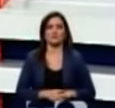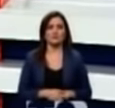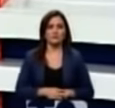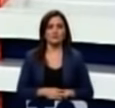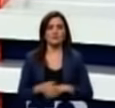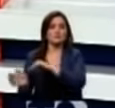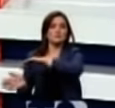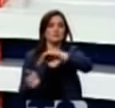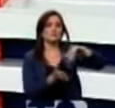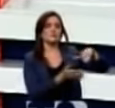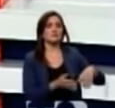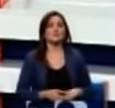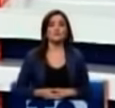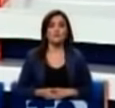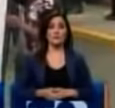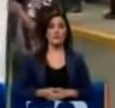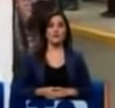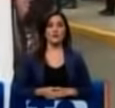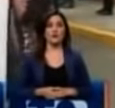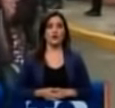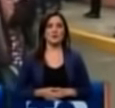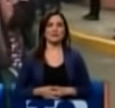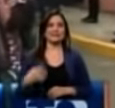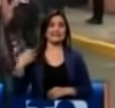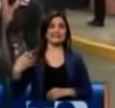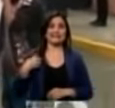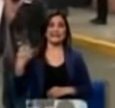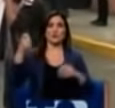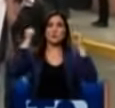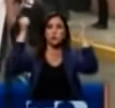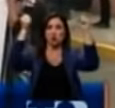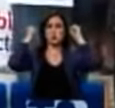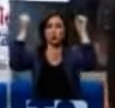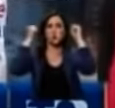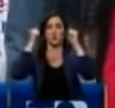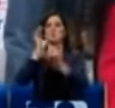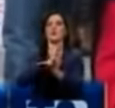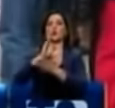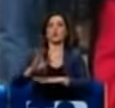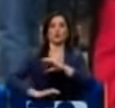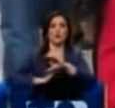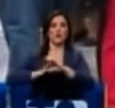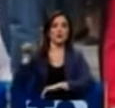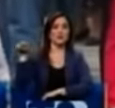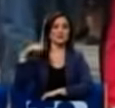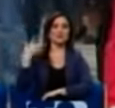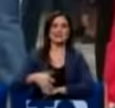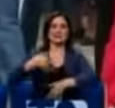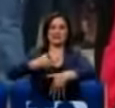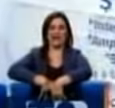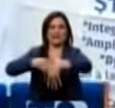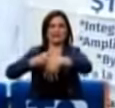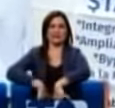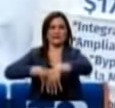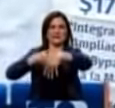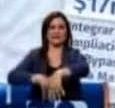Bueno, y en otro tema les contamos que con consignas y carteles, moradores del sector de San José del Condado protagonizaron una marcha de